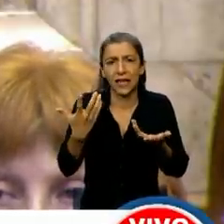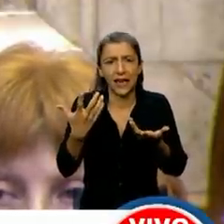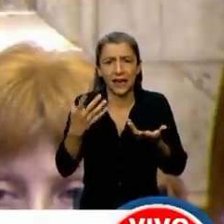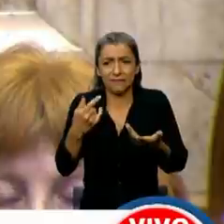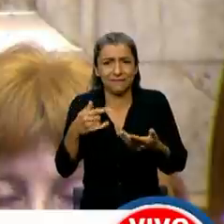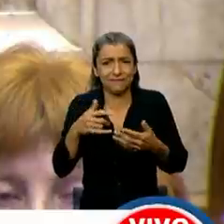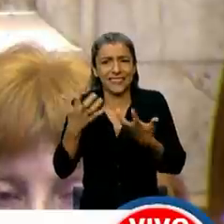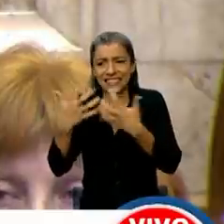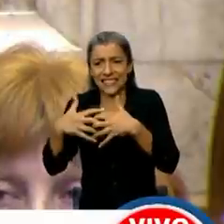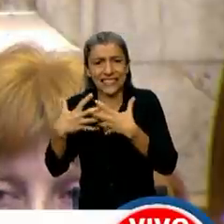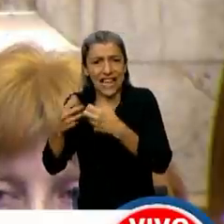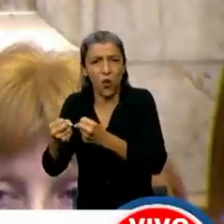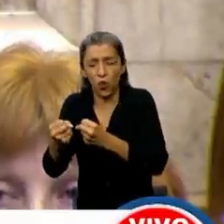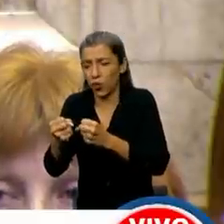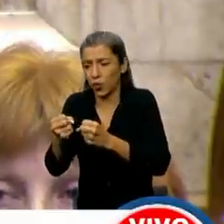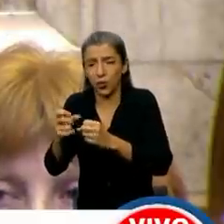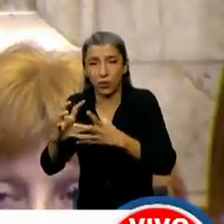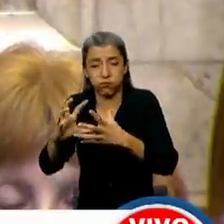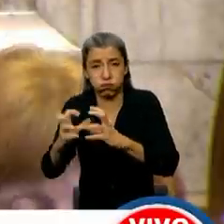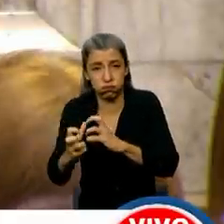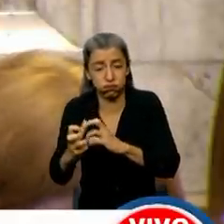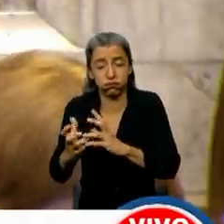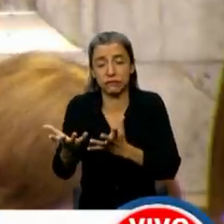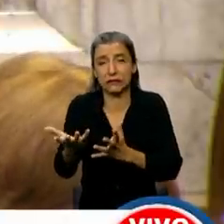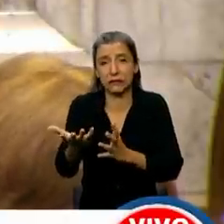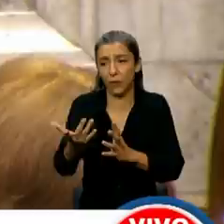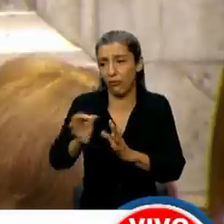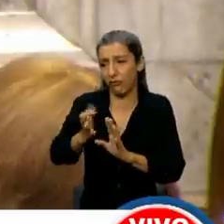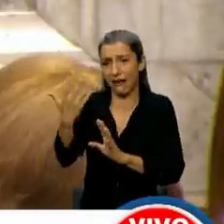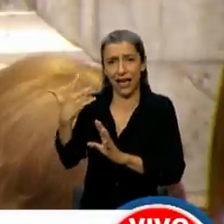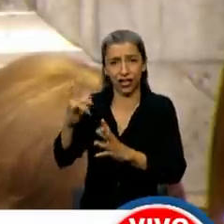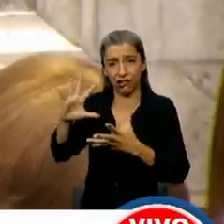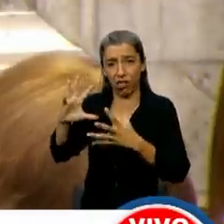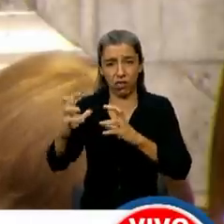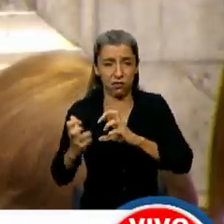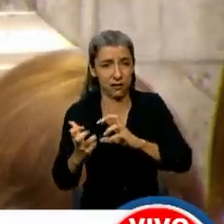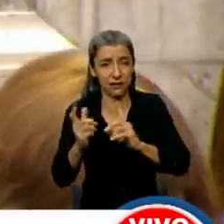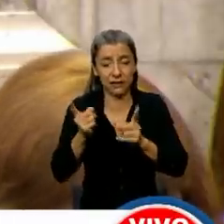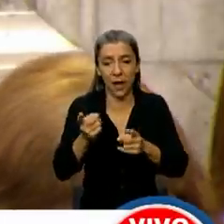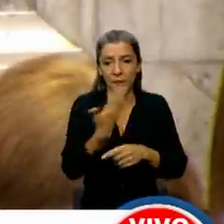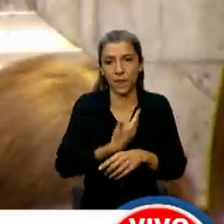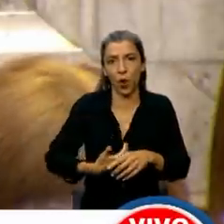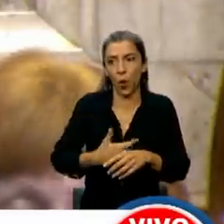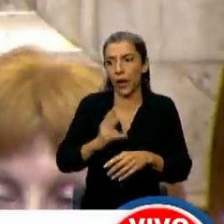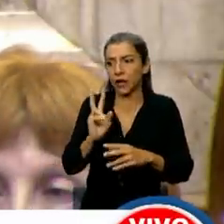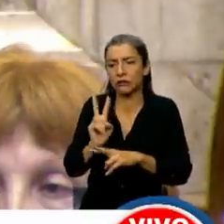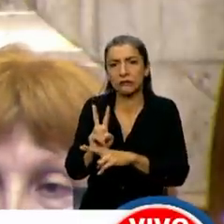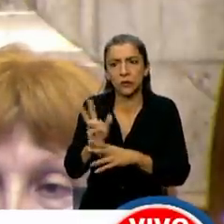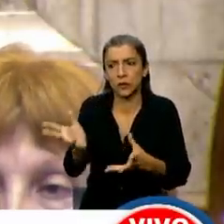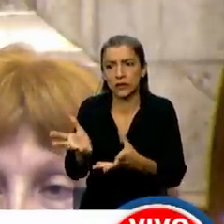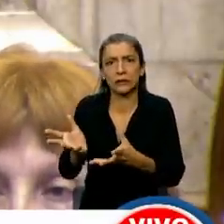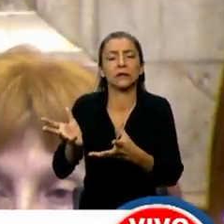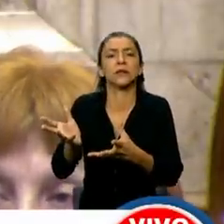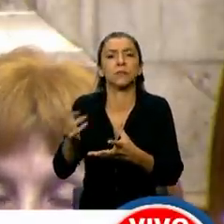a nuestro gobierno sino también el esfuerzo que ha hecho nuestro gobierno para sostener la producción y el trabajo argentino